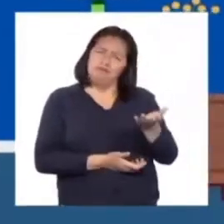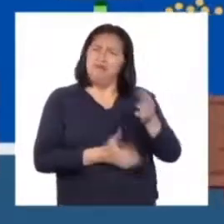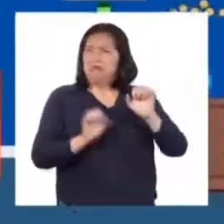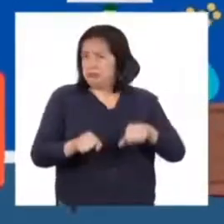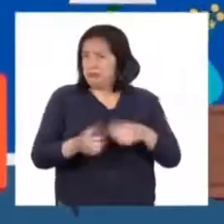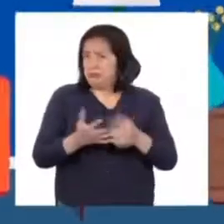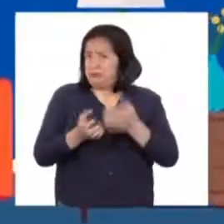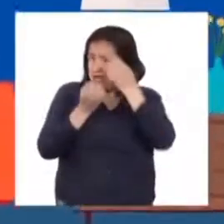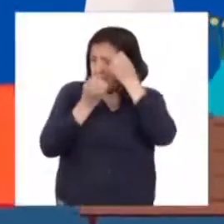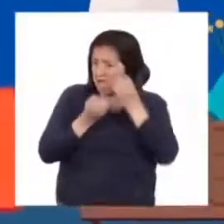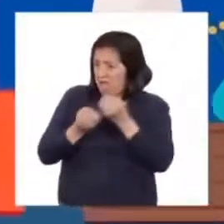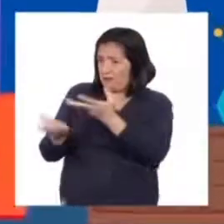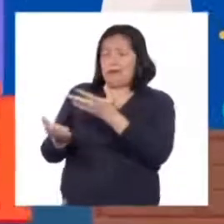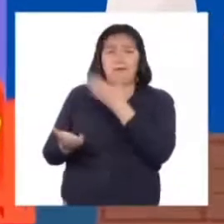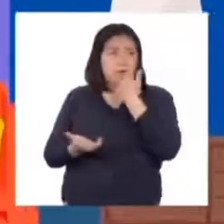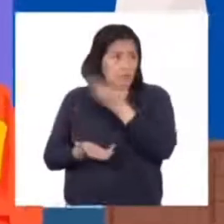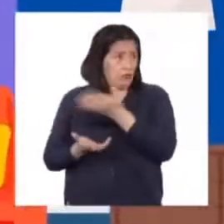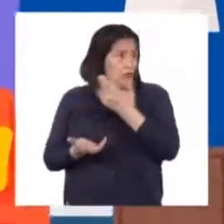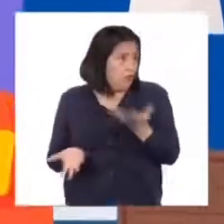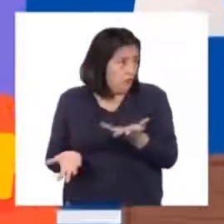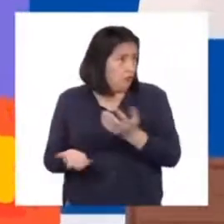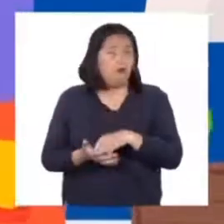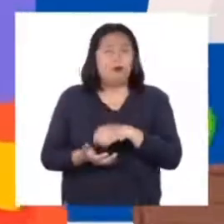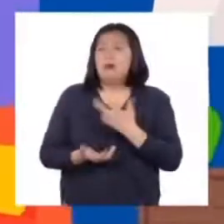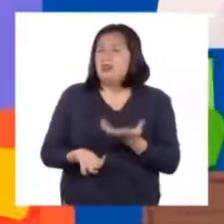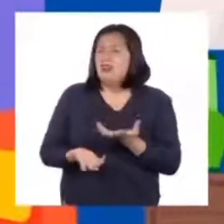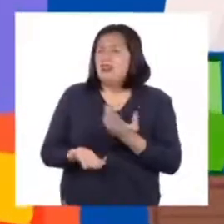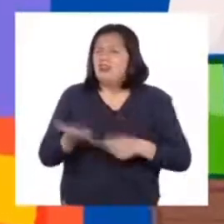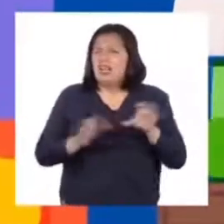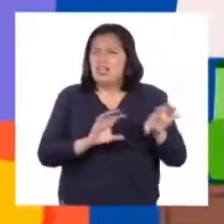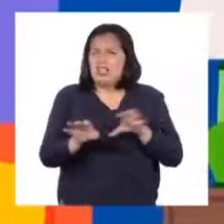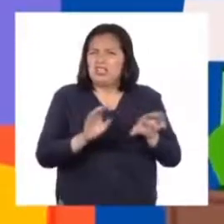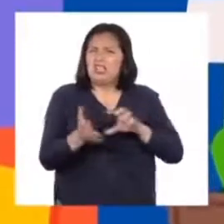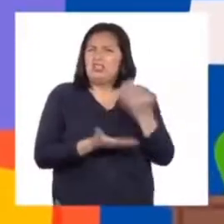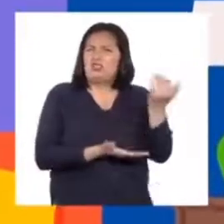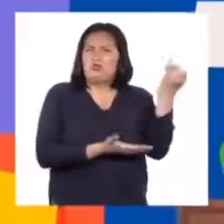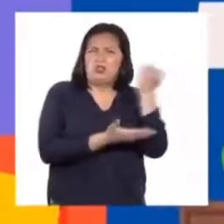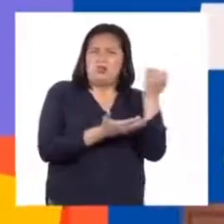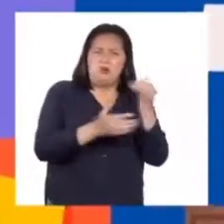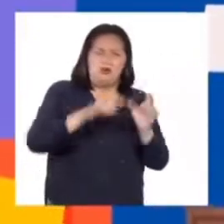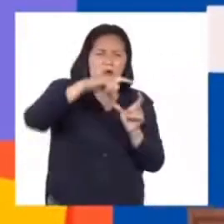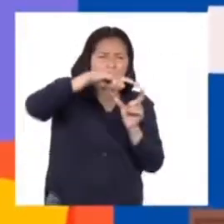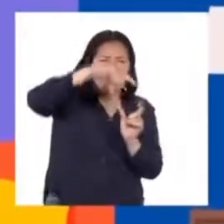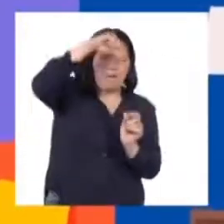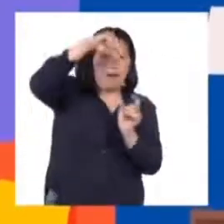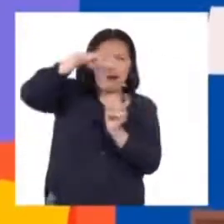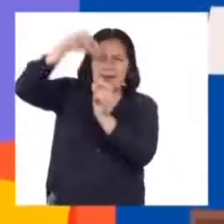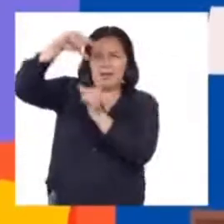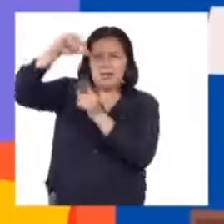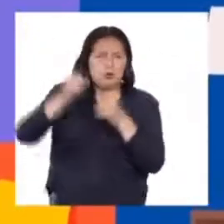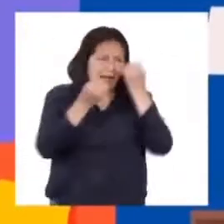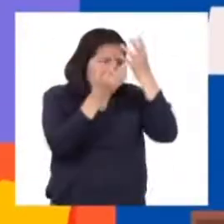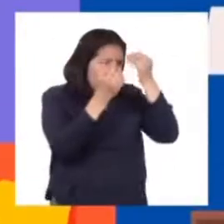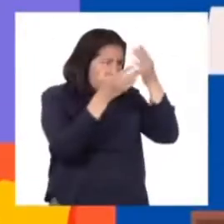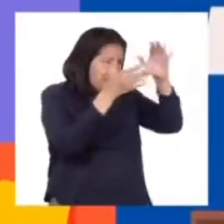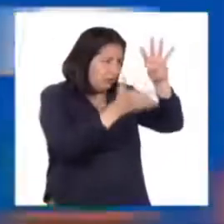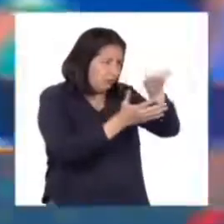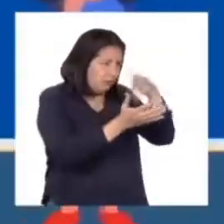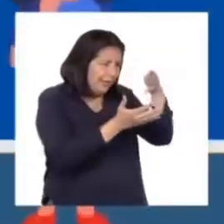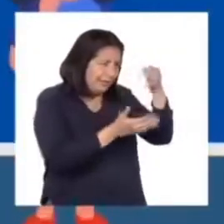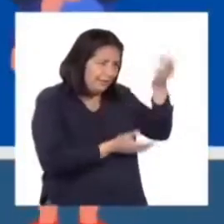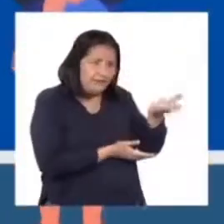si, para comunicar mejor esta información, realizara un gráfico de barras con los datos de la tabla de